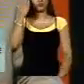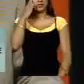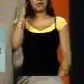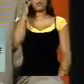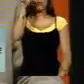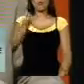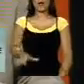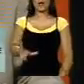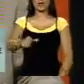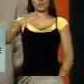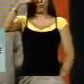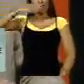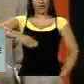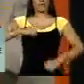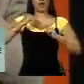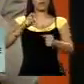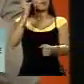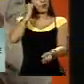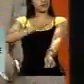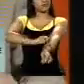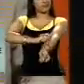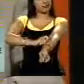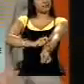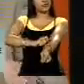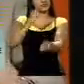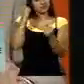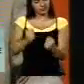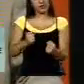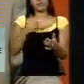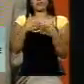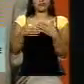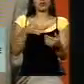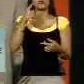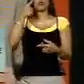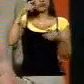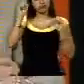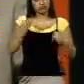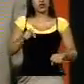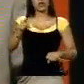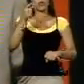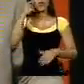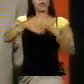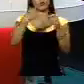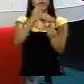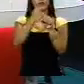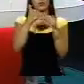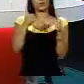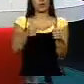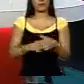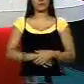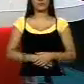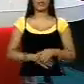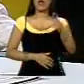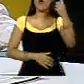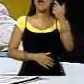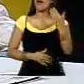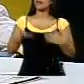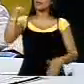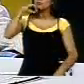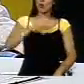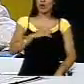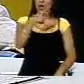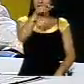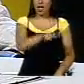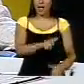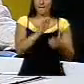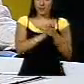bien cargado de frutos. Porque le están metiendo peñanazo, ¿verdad? Yo estoy seguro que le va a ir bien y además la vamos a acompañar con todos